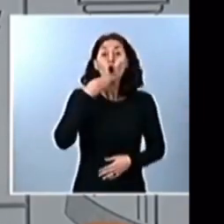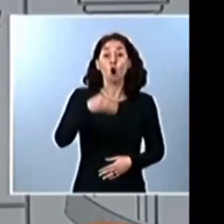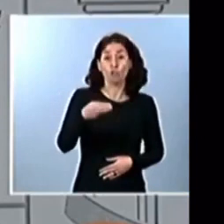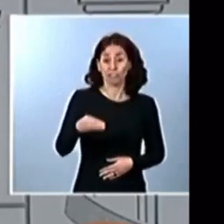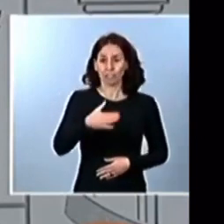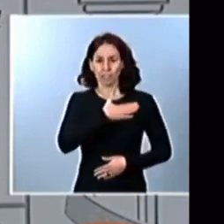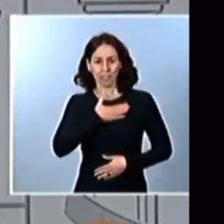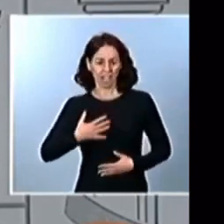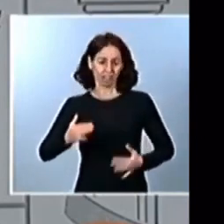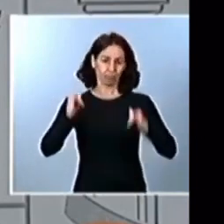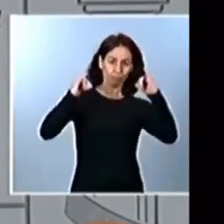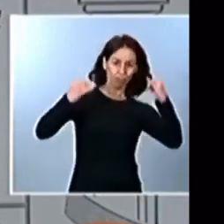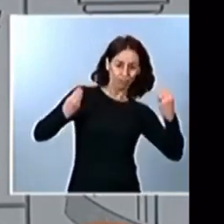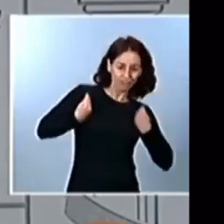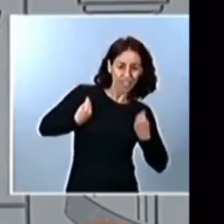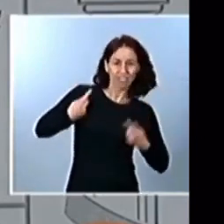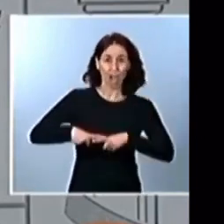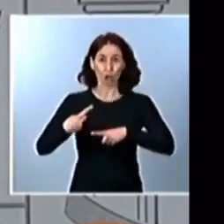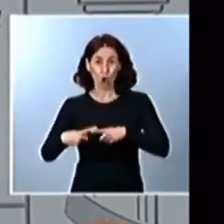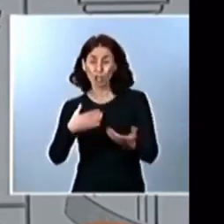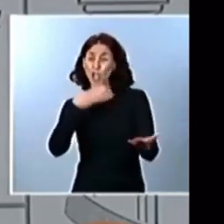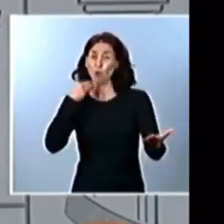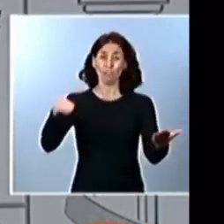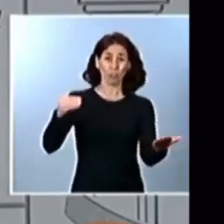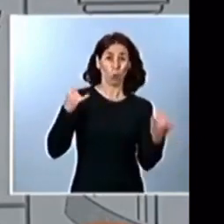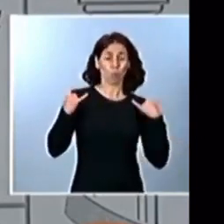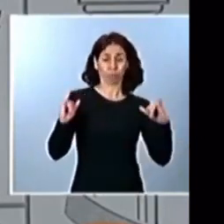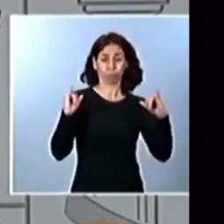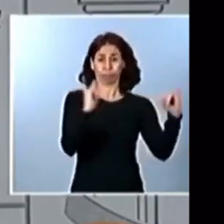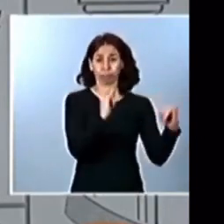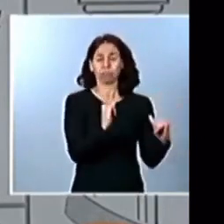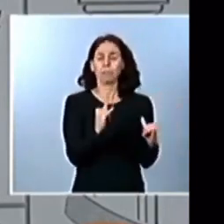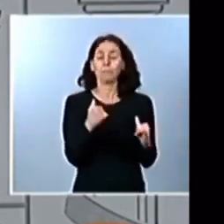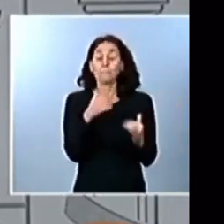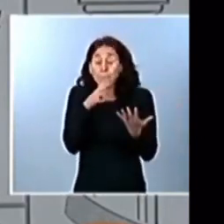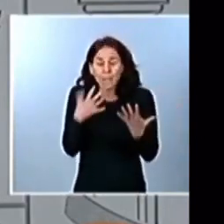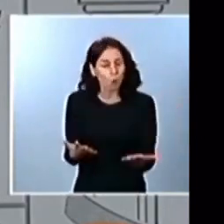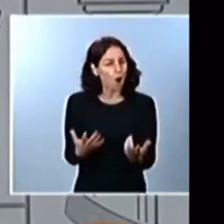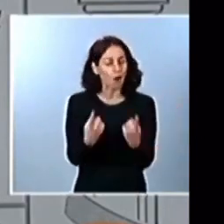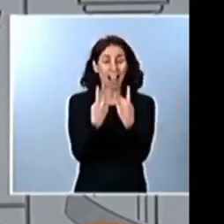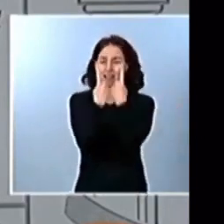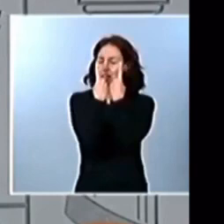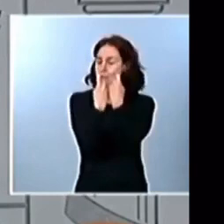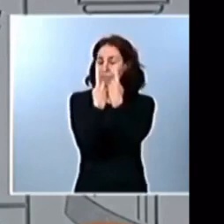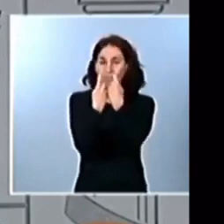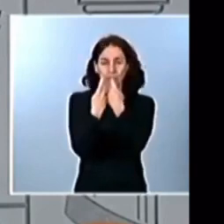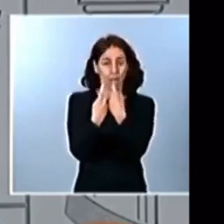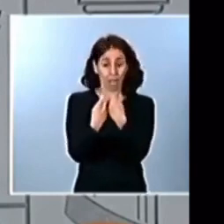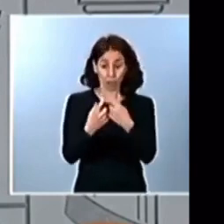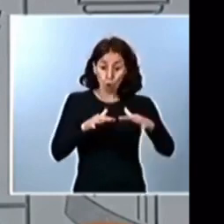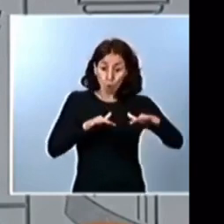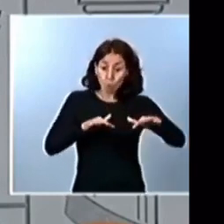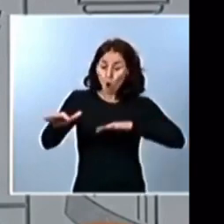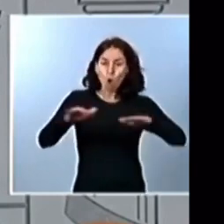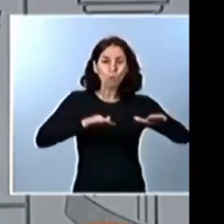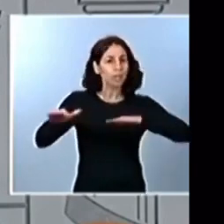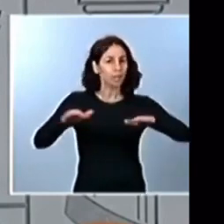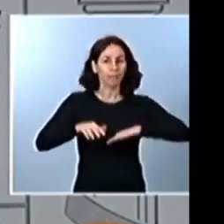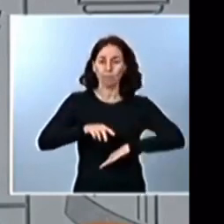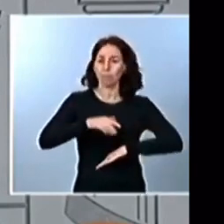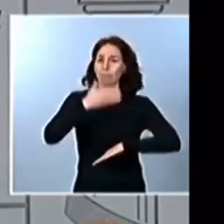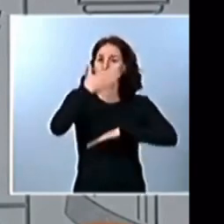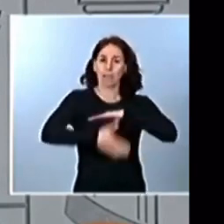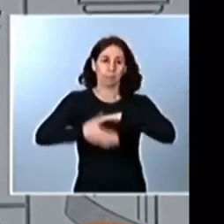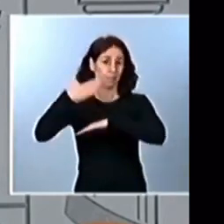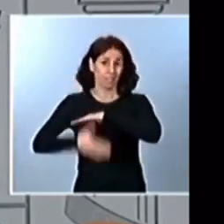también creo que es imprescindible el que limitemos nuestra movilidad, el que limitemos y reduzcamos al máximo, y eso no hace falta que nos